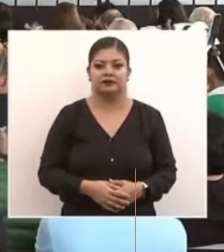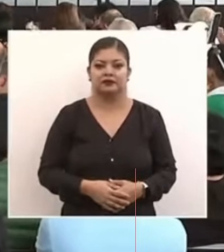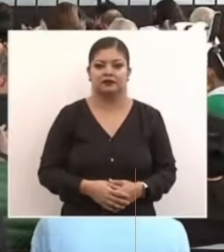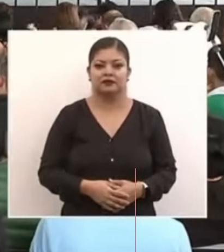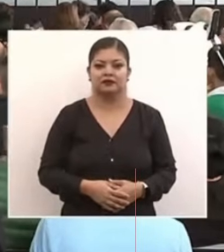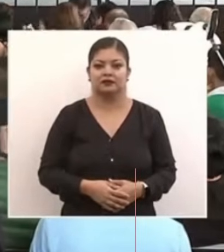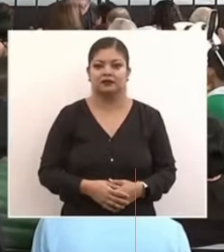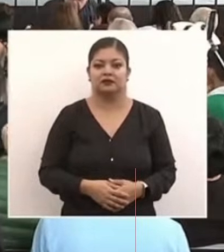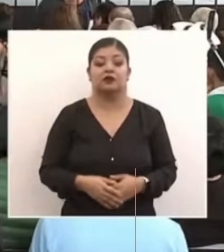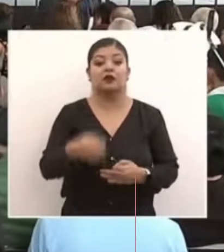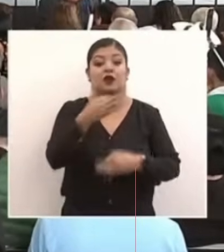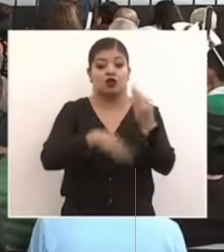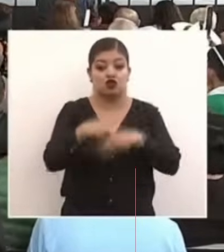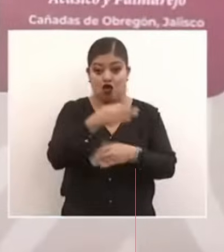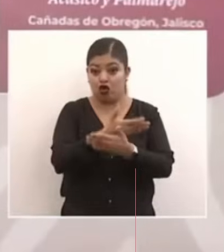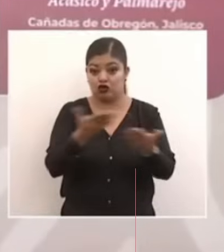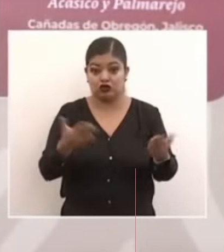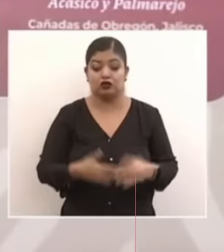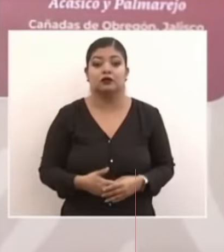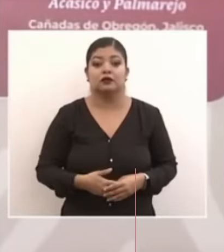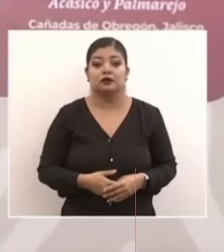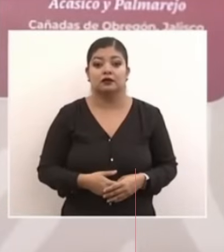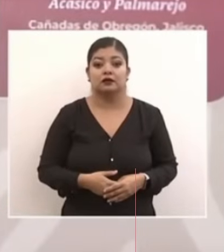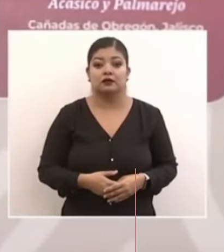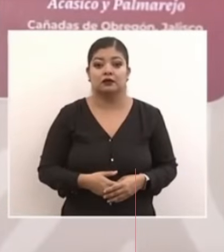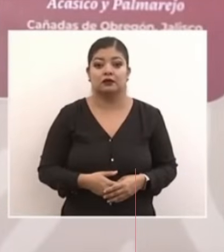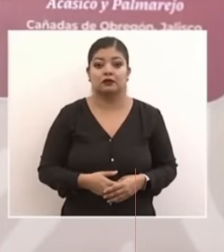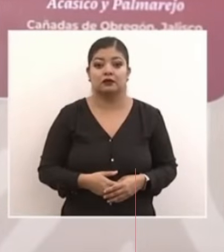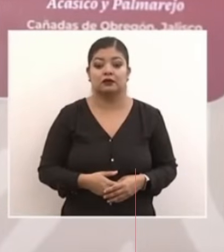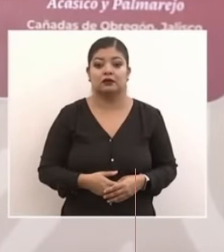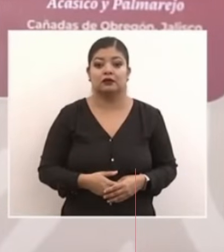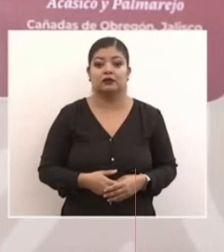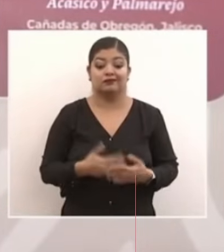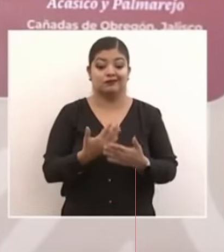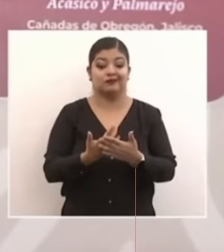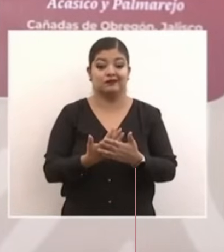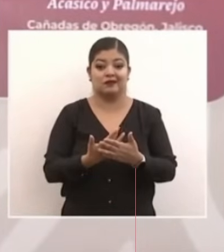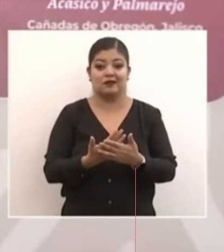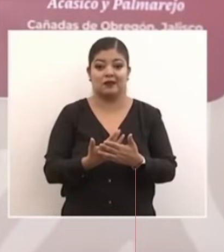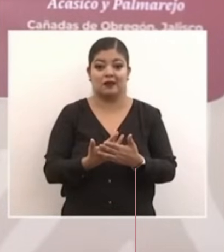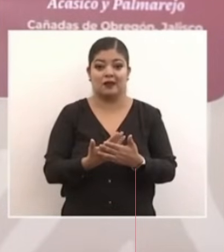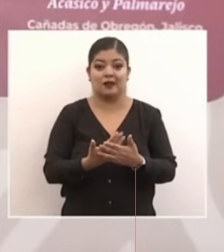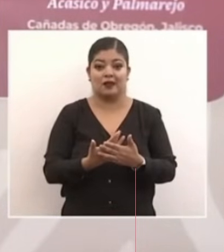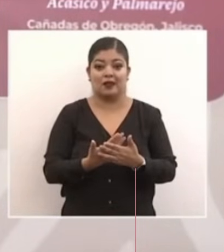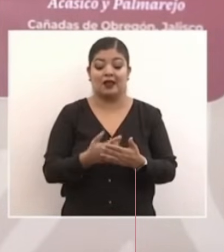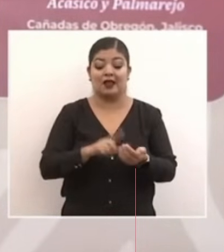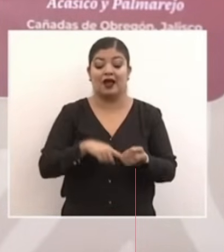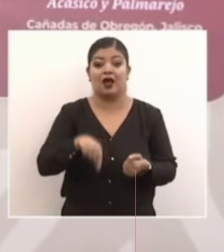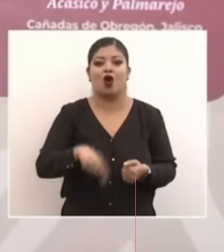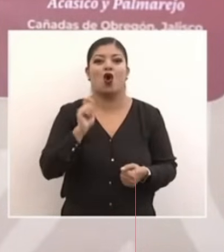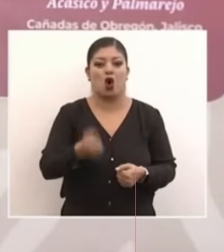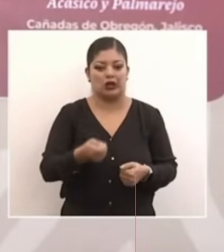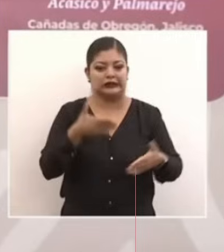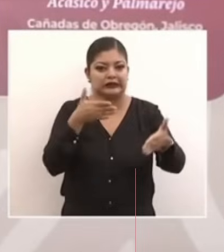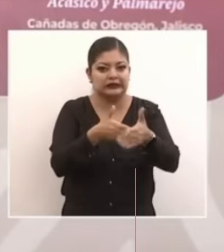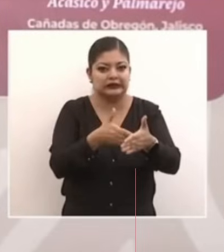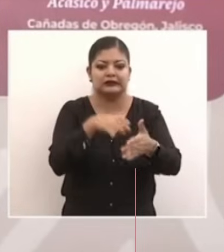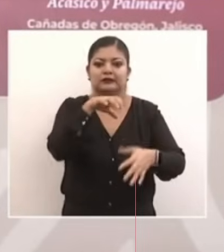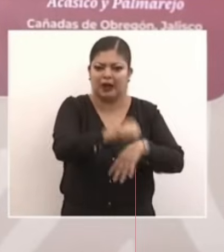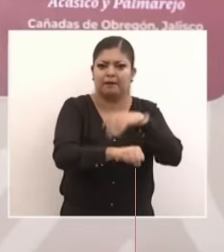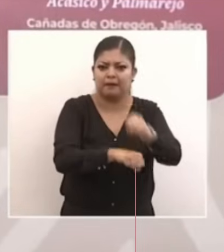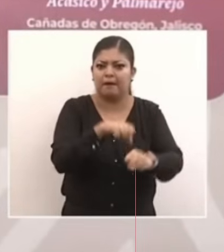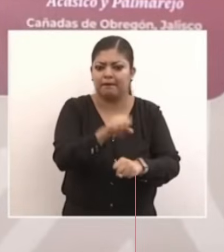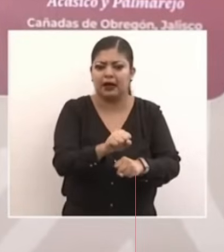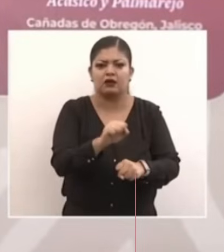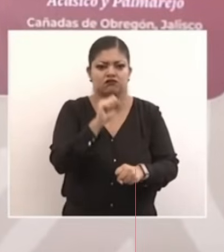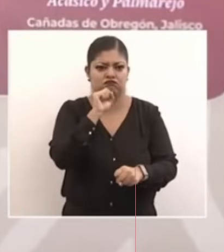Y a todas y todos los que en distintos momentos tuvimos que enfrentar este desafío, no siempre con